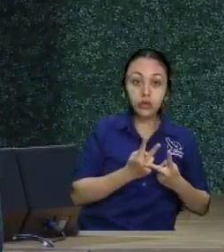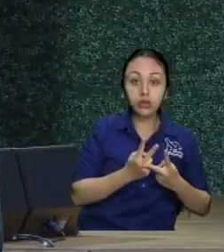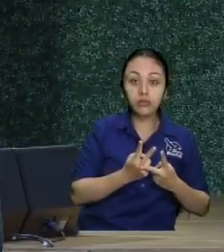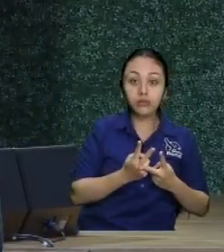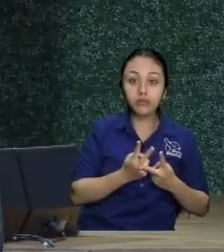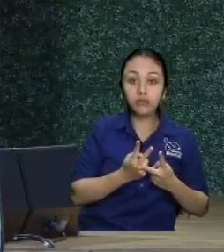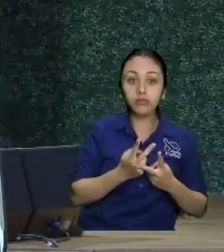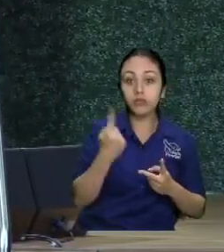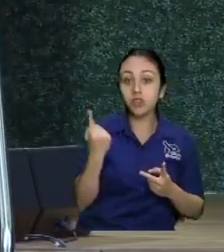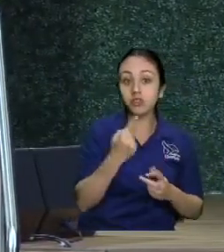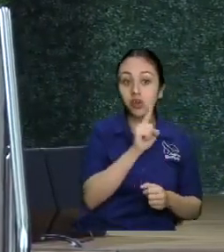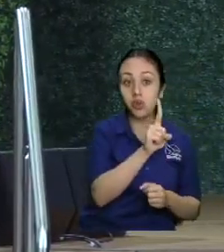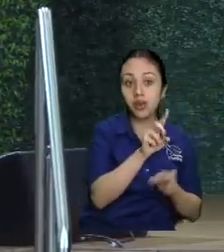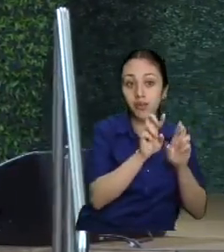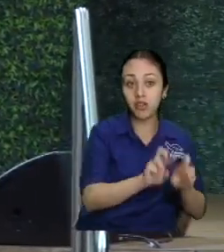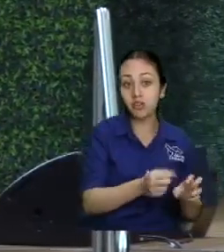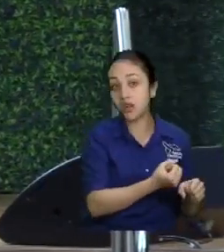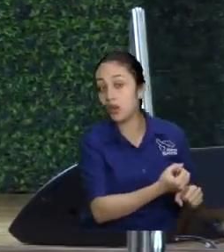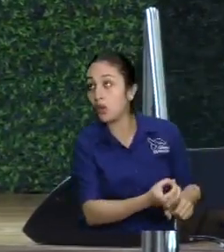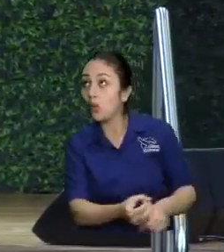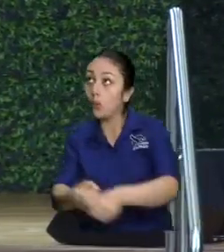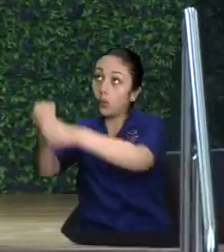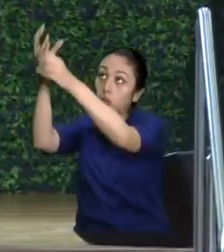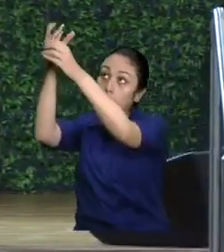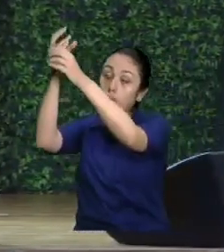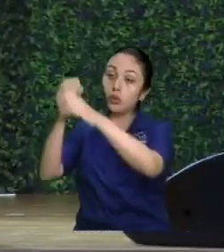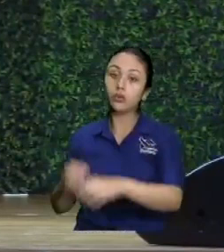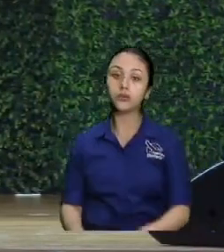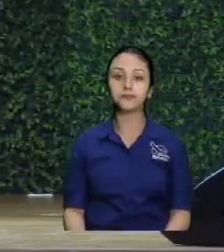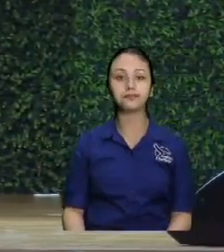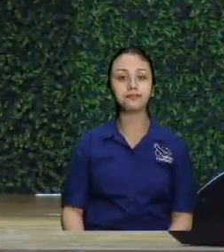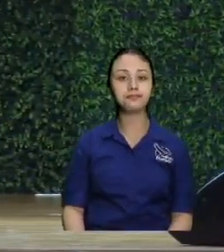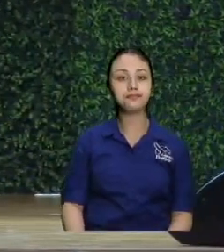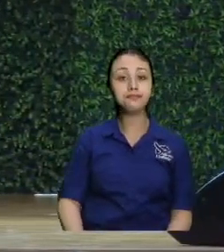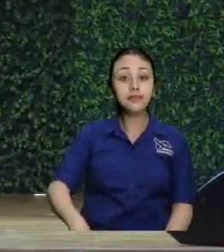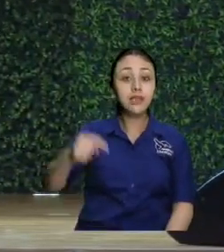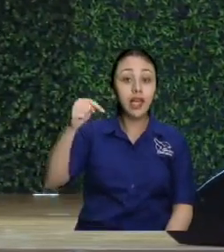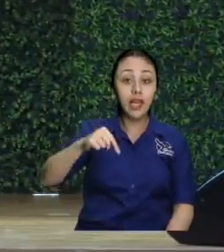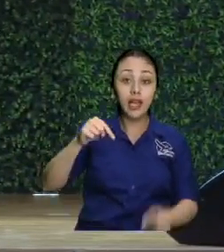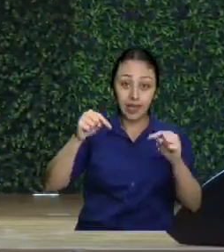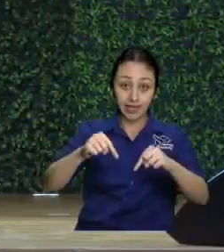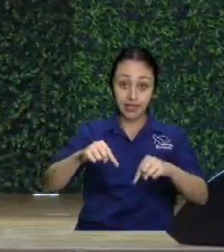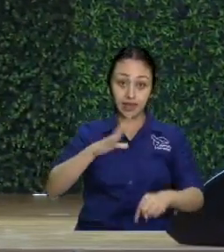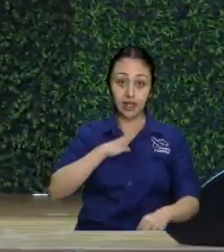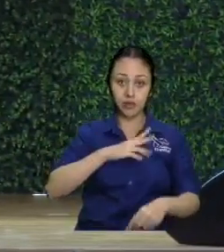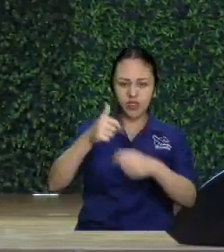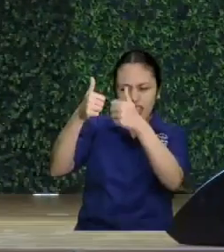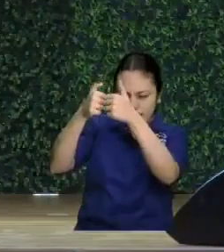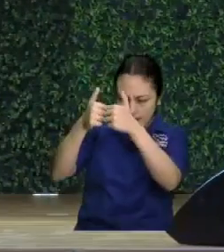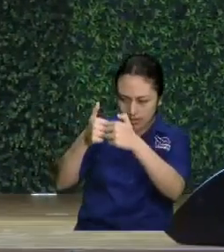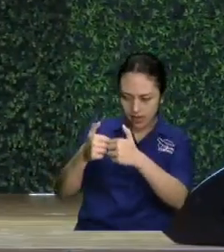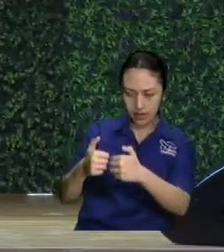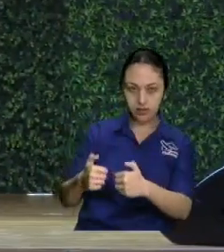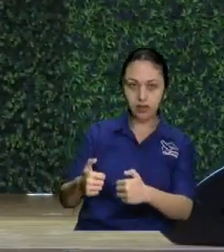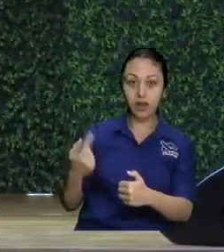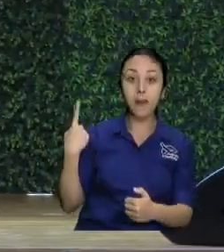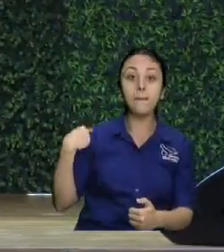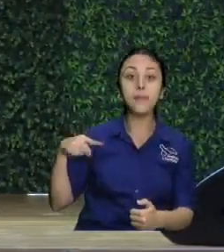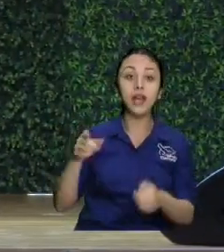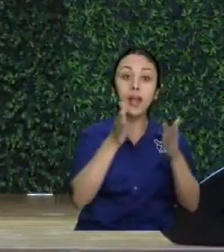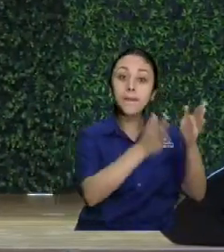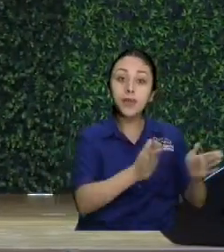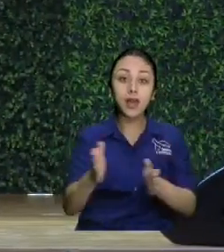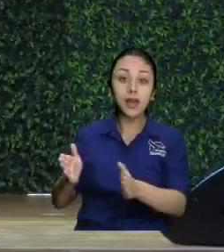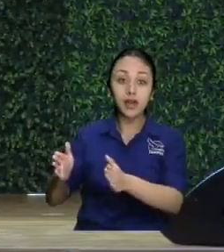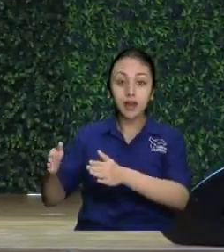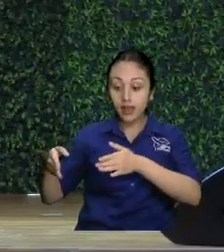será quitado, dejado. Entonces, aquí sería de que nosotros analicemos, hermano, que para preparar el camino al